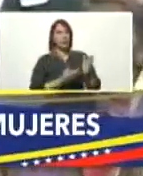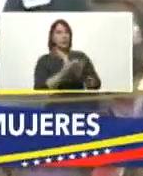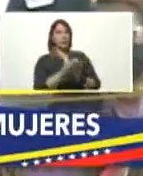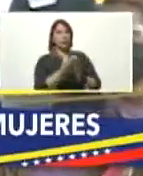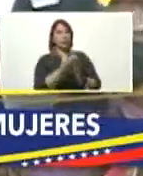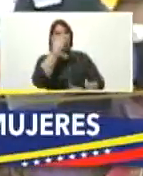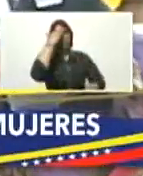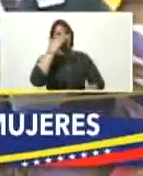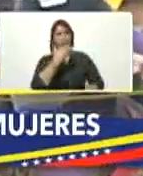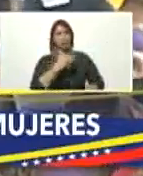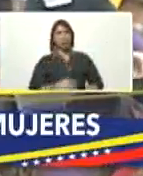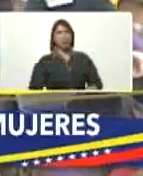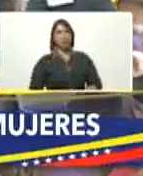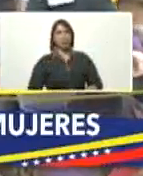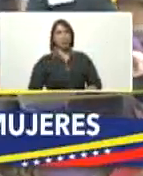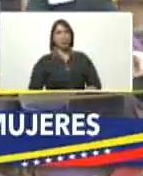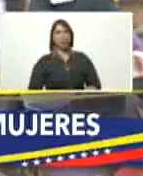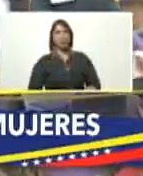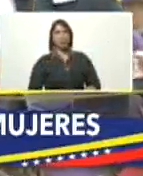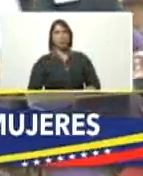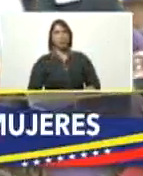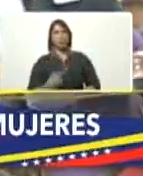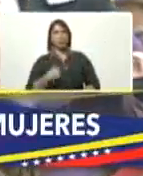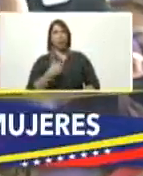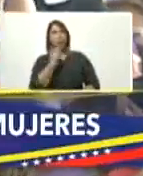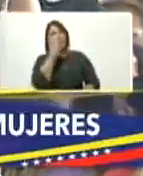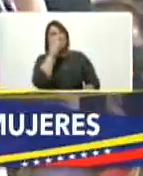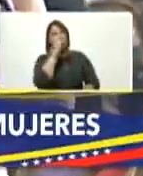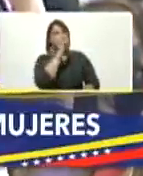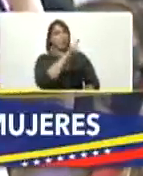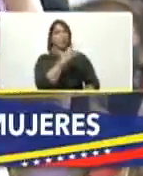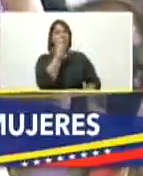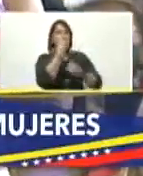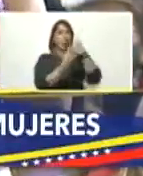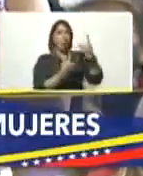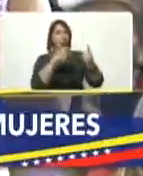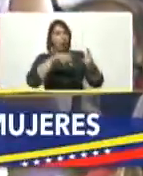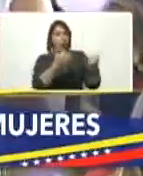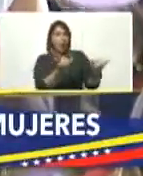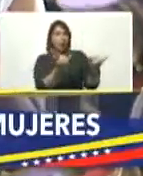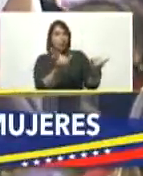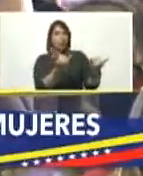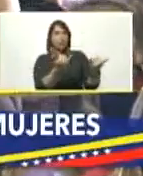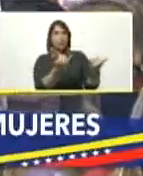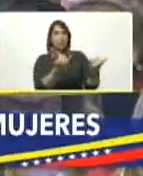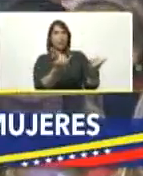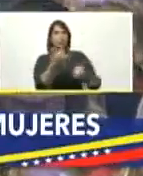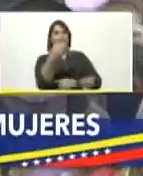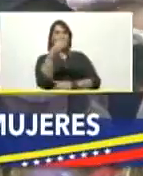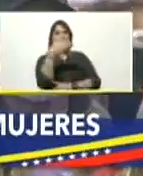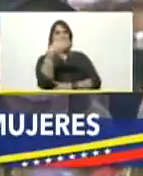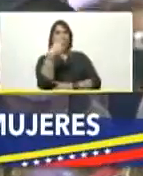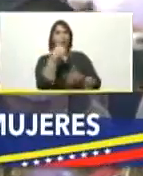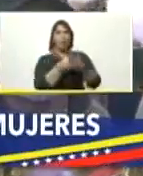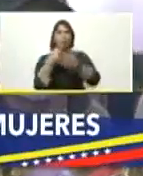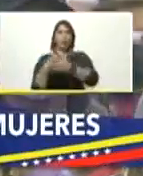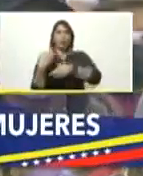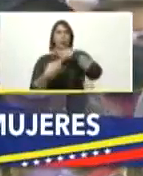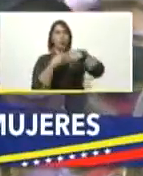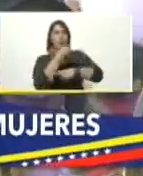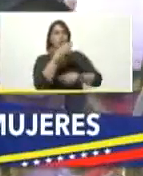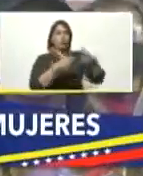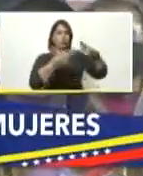comandante, del cual me enamoré, y aquí desde ese momento estoy en esta bandera de lucha, en la revolución,